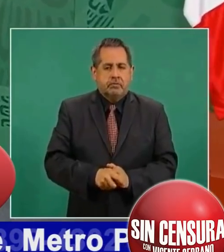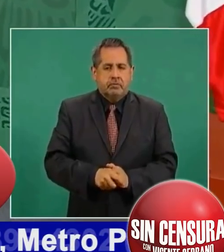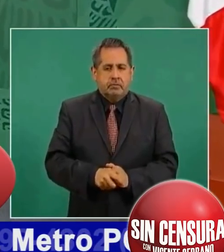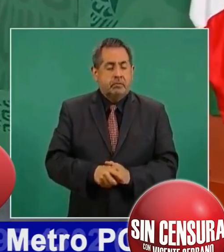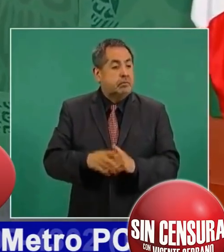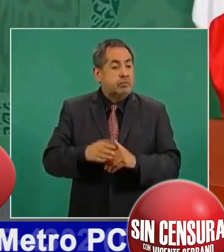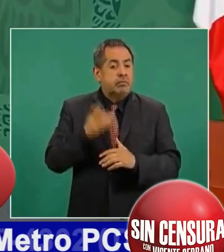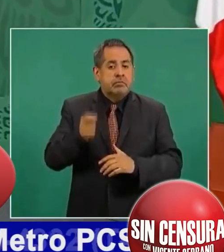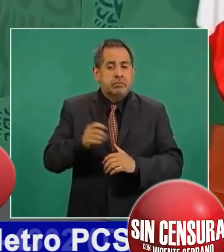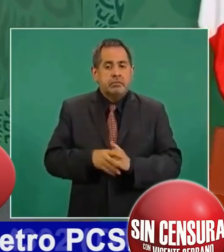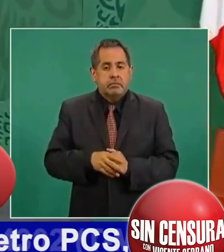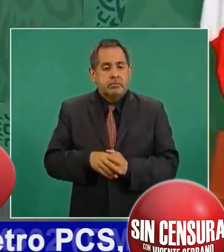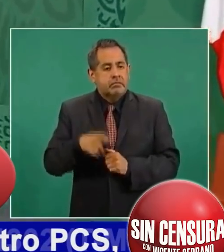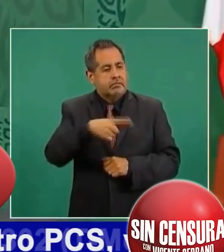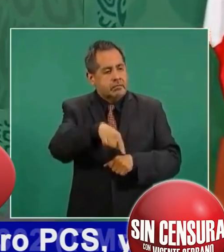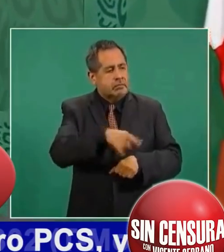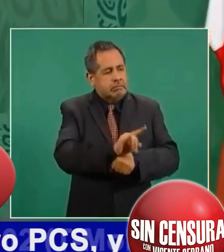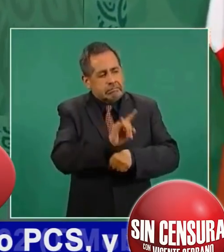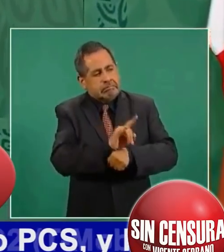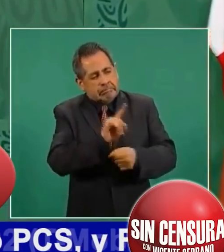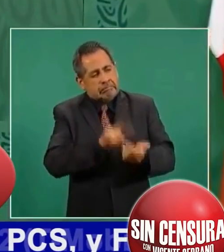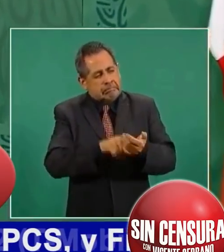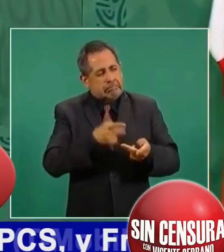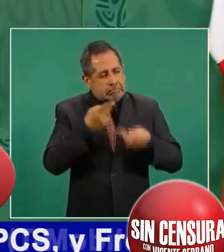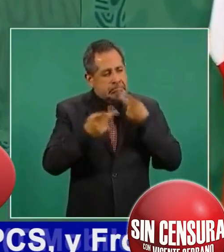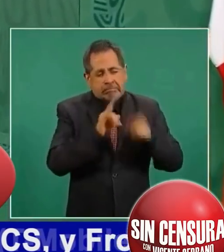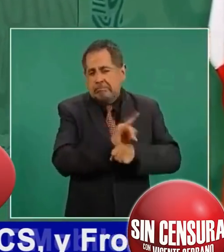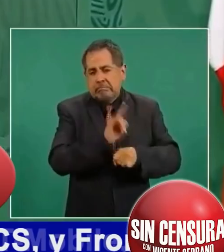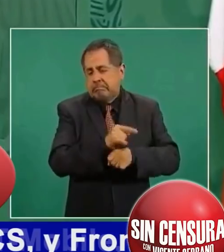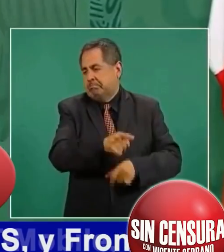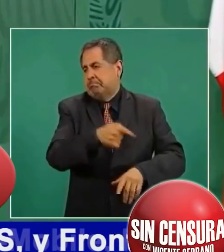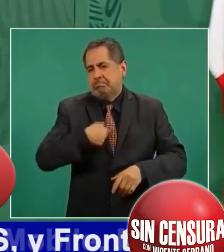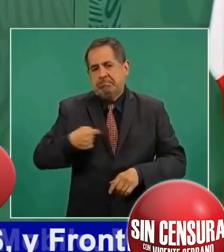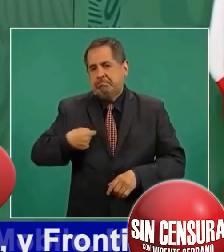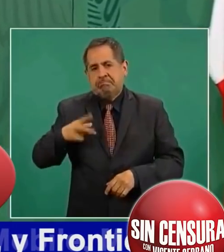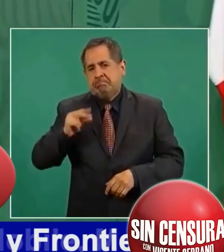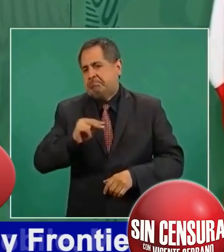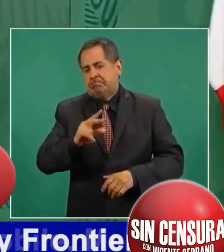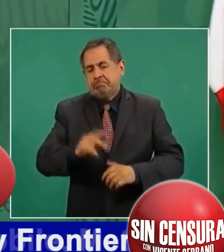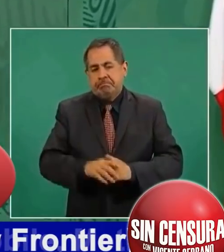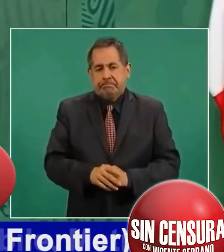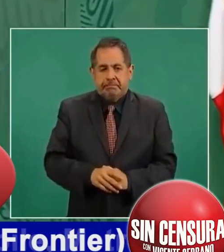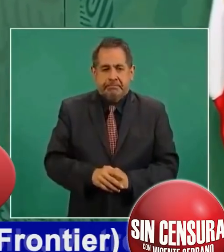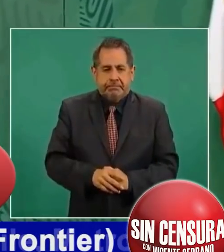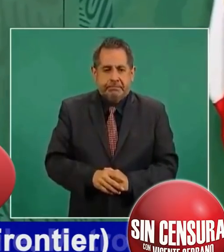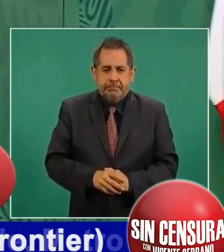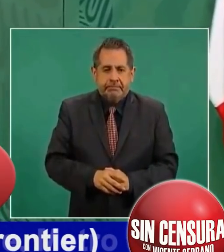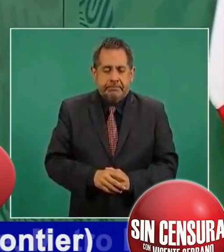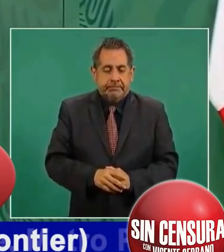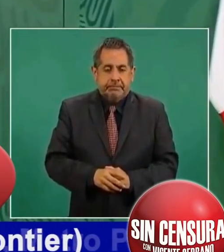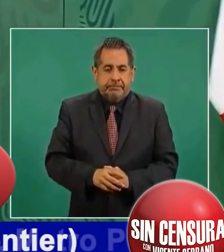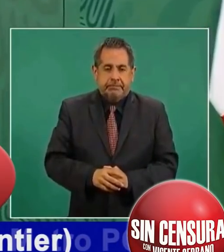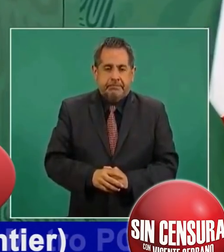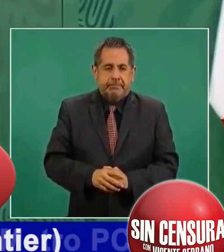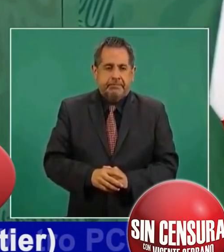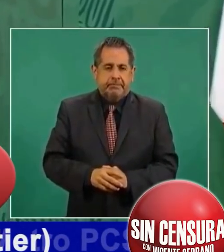Porque todo era simulación.